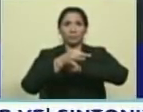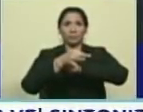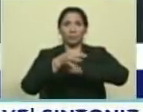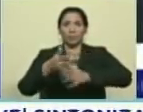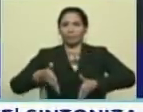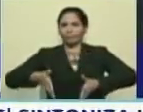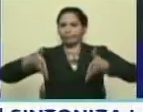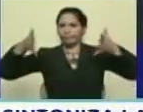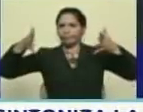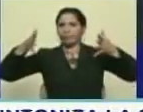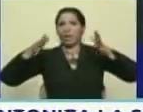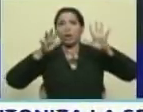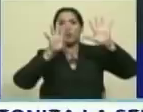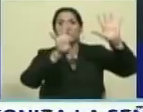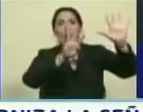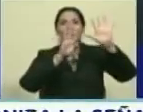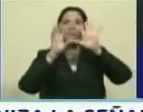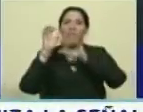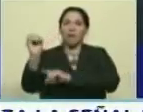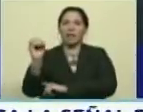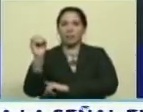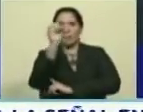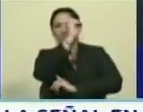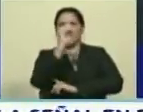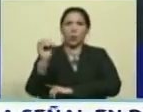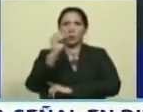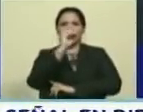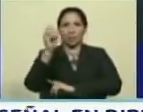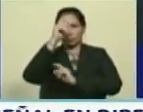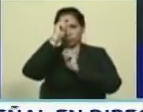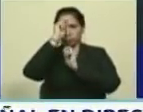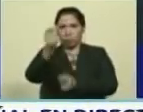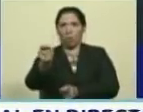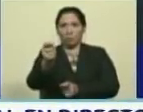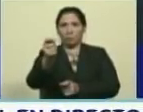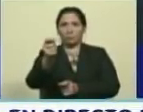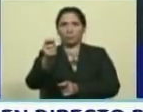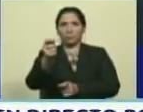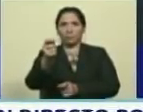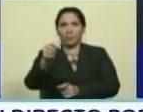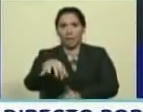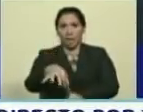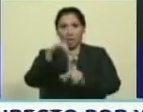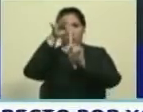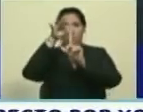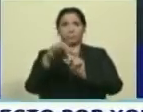obtuvo el 90% de los cargos a elegir.